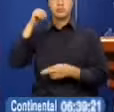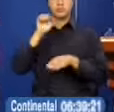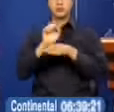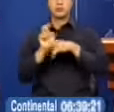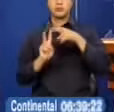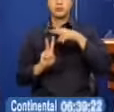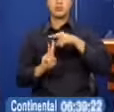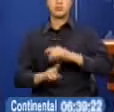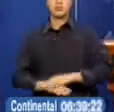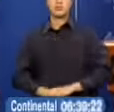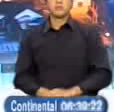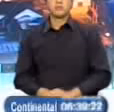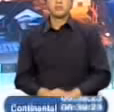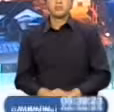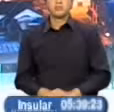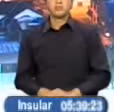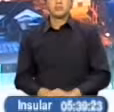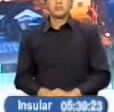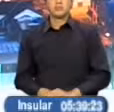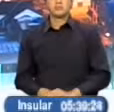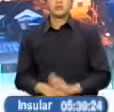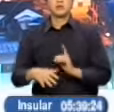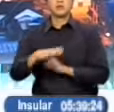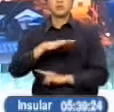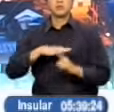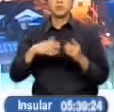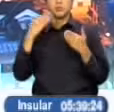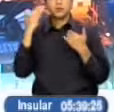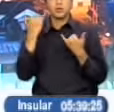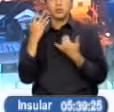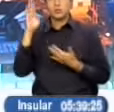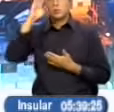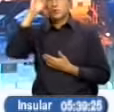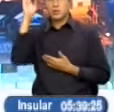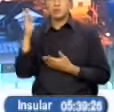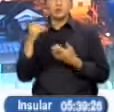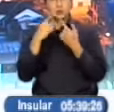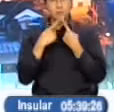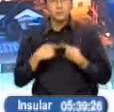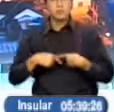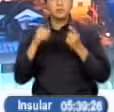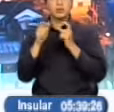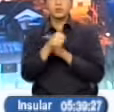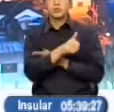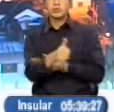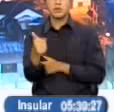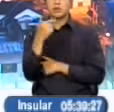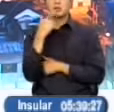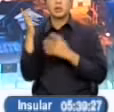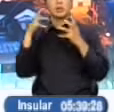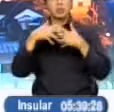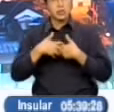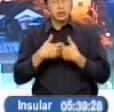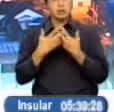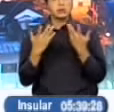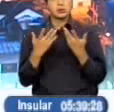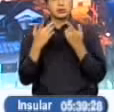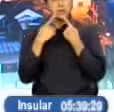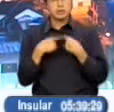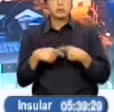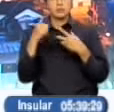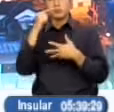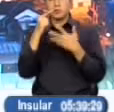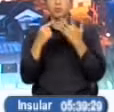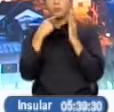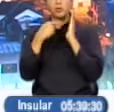montoya ecuador-tv la situación política actual que vive brasil es calificada por analistas como una crisis general destacan que varios